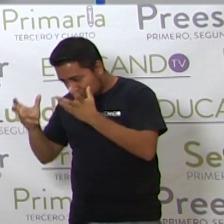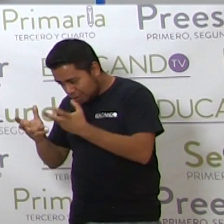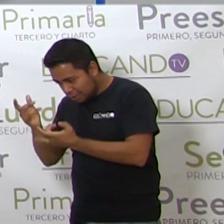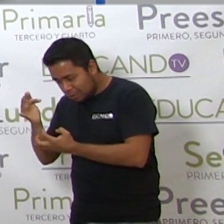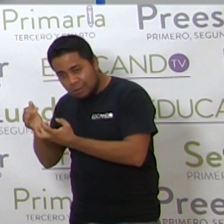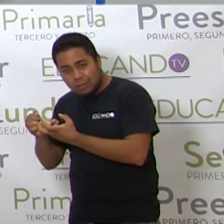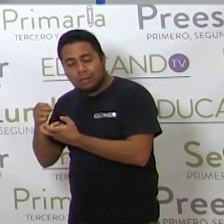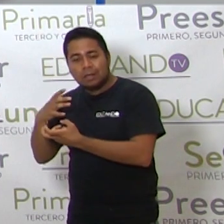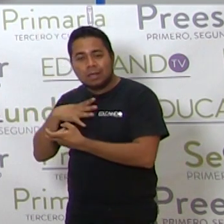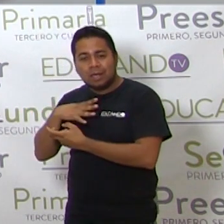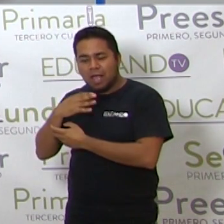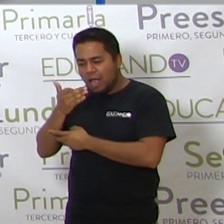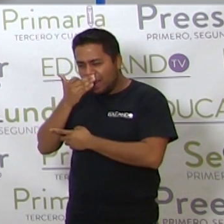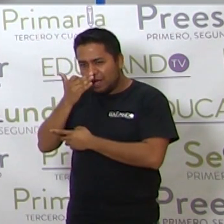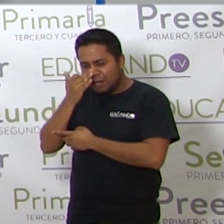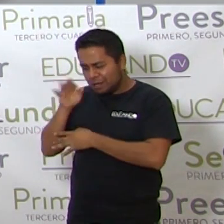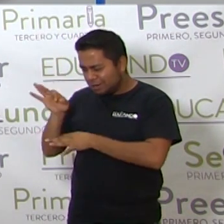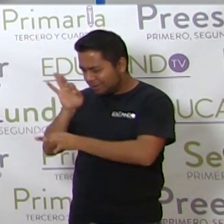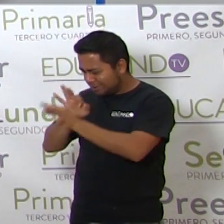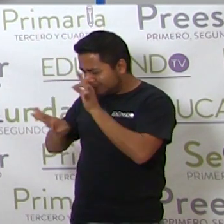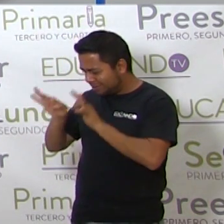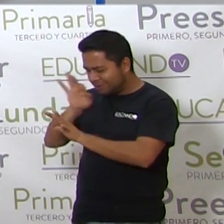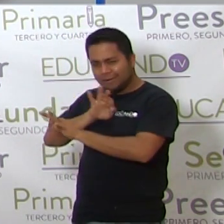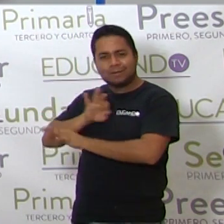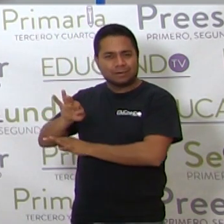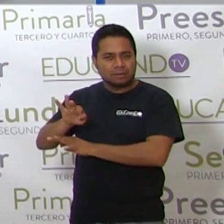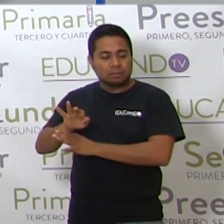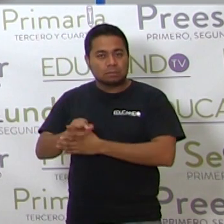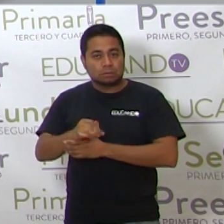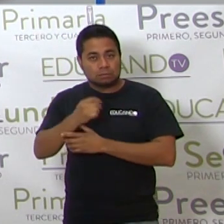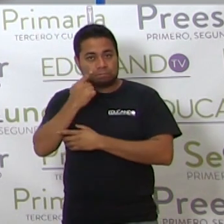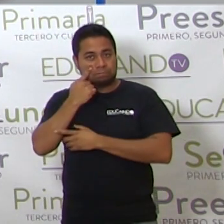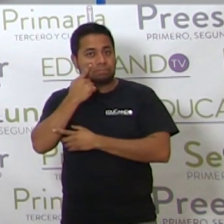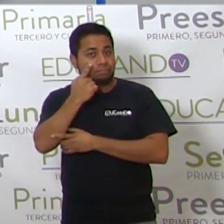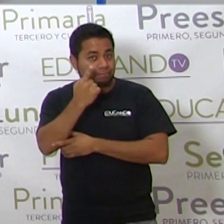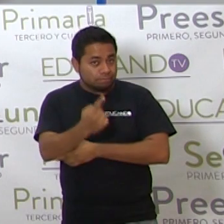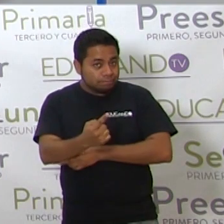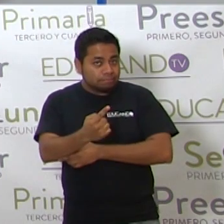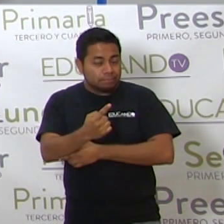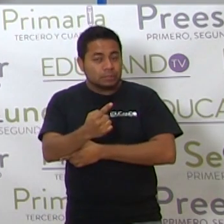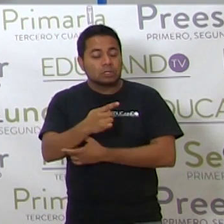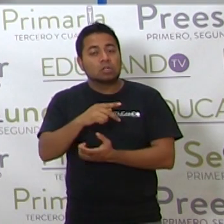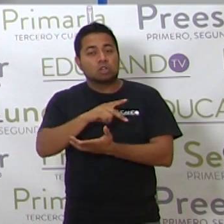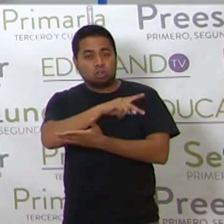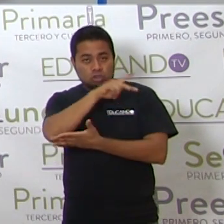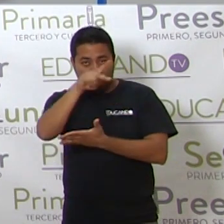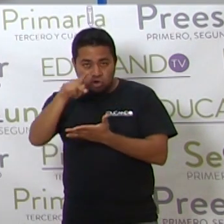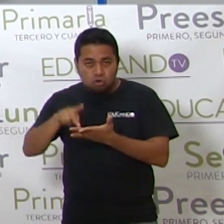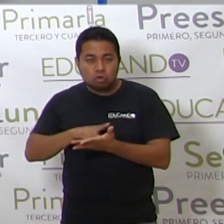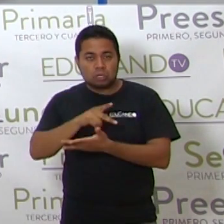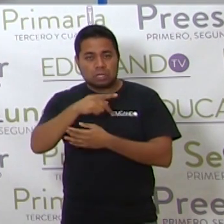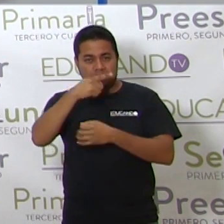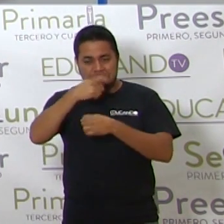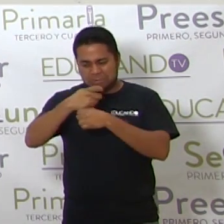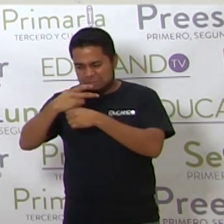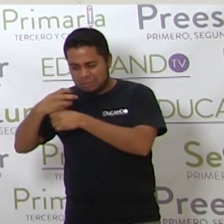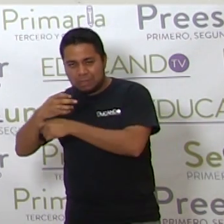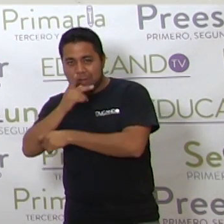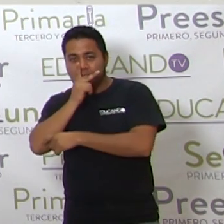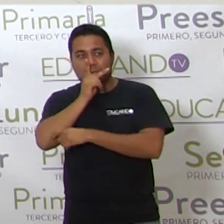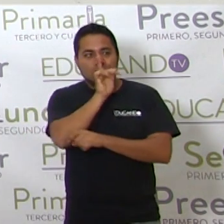arrancar bien te das cuenta nuevamente las primeras